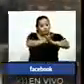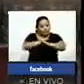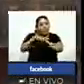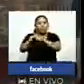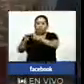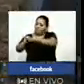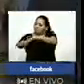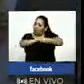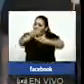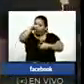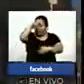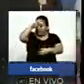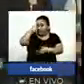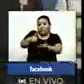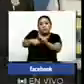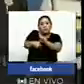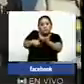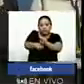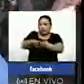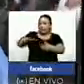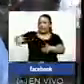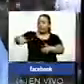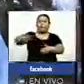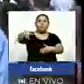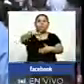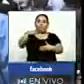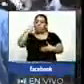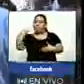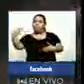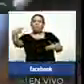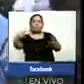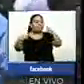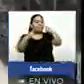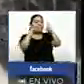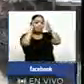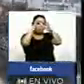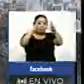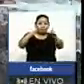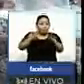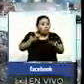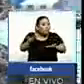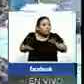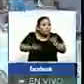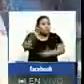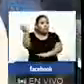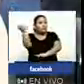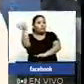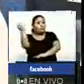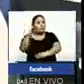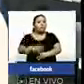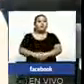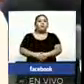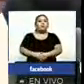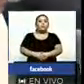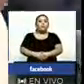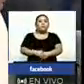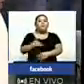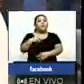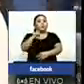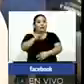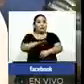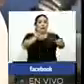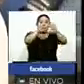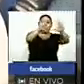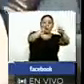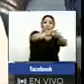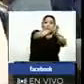esfuerzo de la comuna. Se instalarán en puntos estratégicos a la expectativa de atender emergencias. Vamos a estar de 10 de la